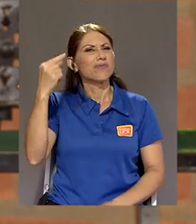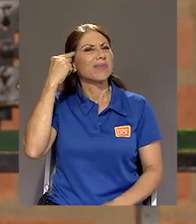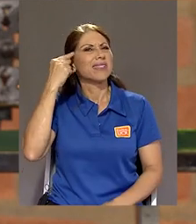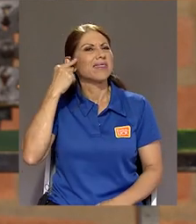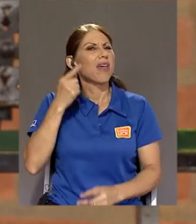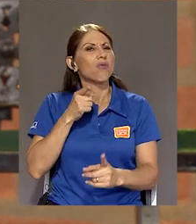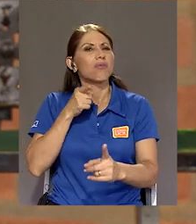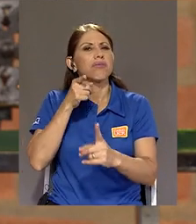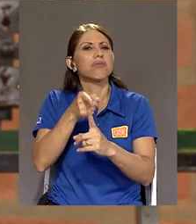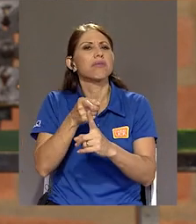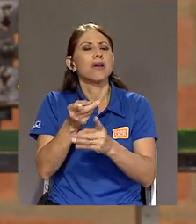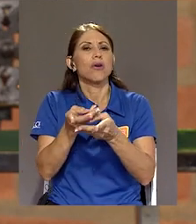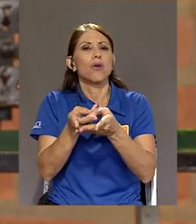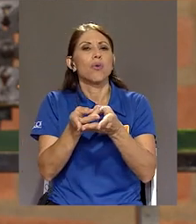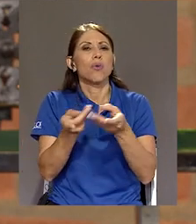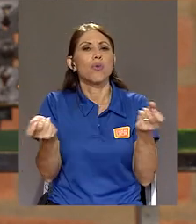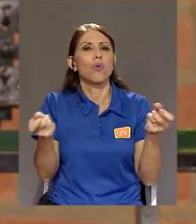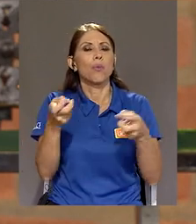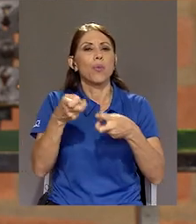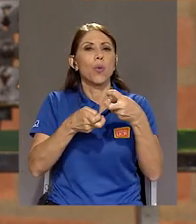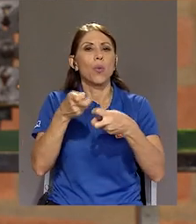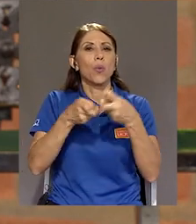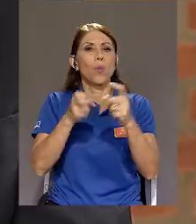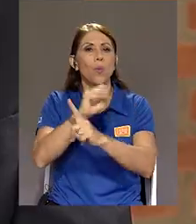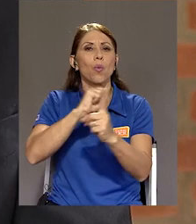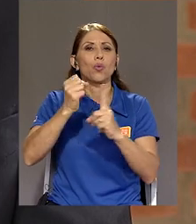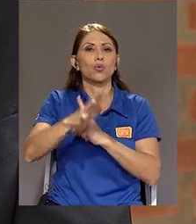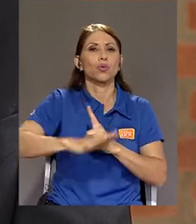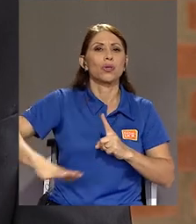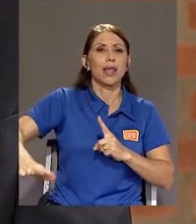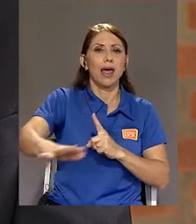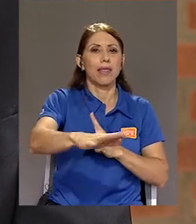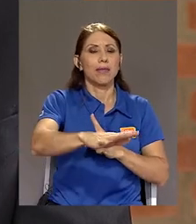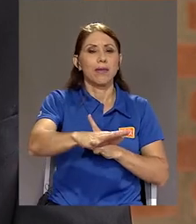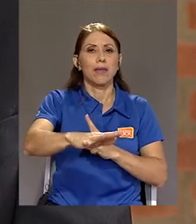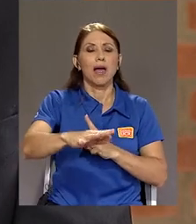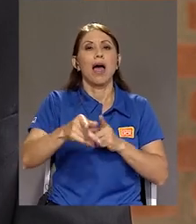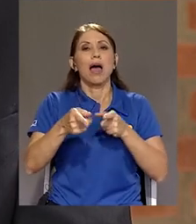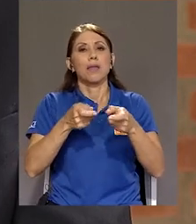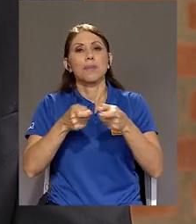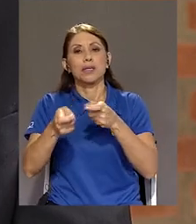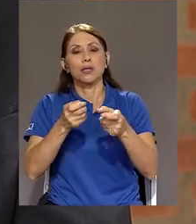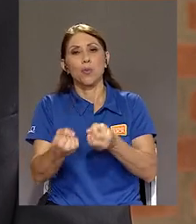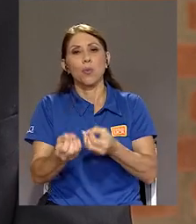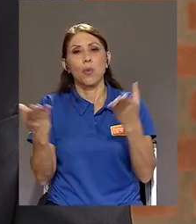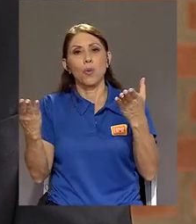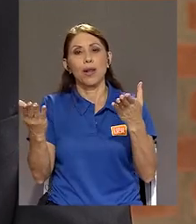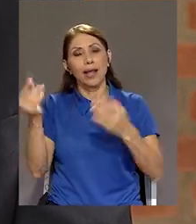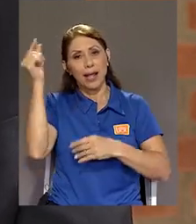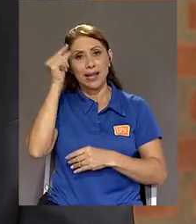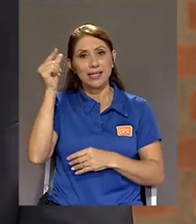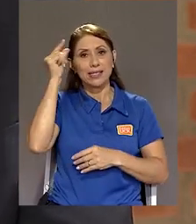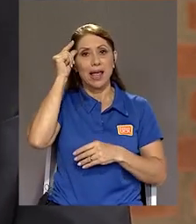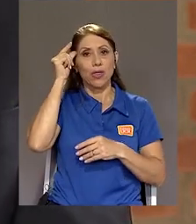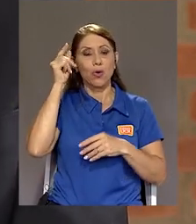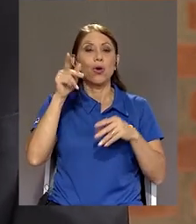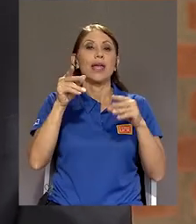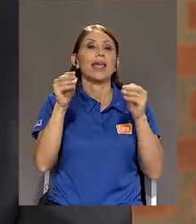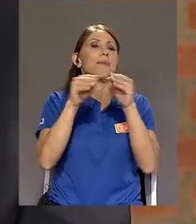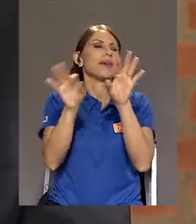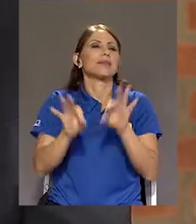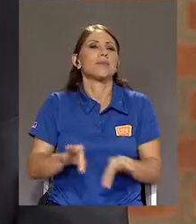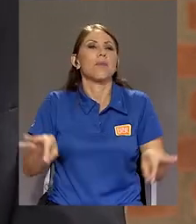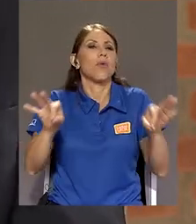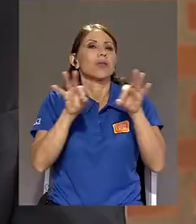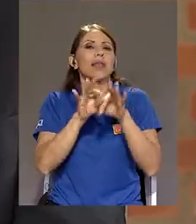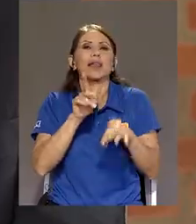en resolverle problemas a la sociedad, a la administración pública, al Estado y a los ciudadanos, que es lo más importante,